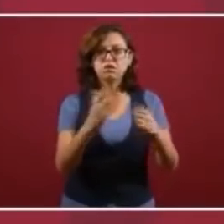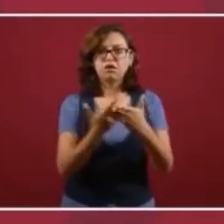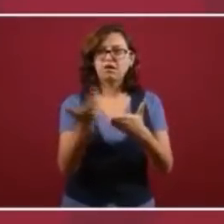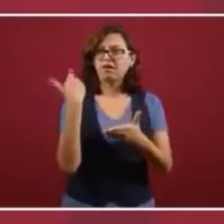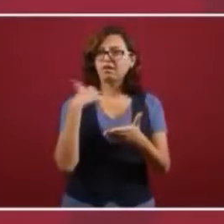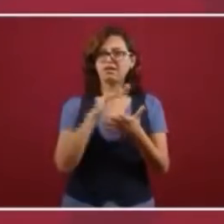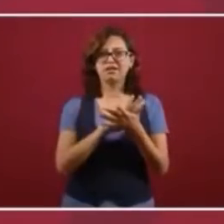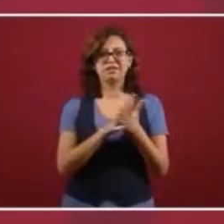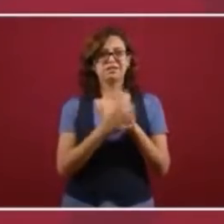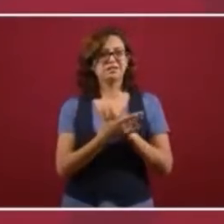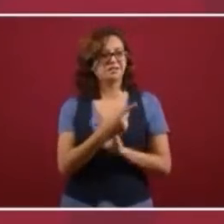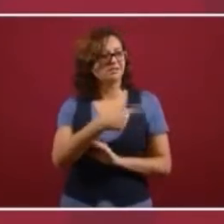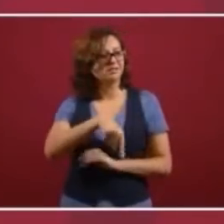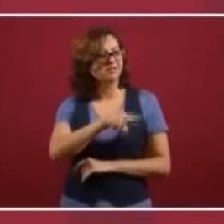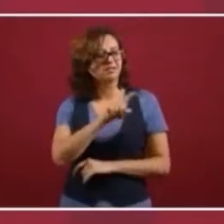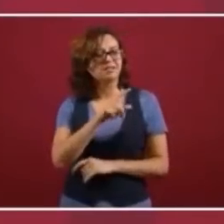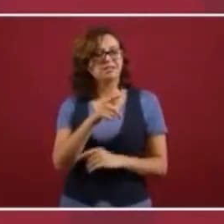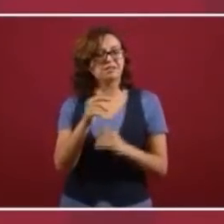los manifiestos